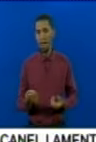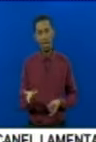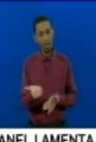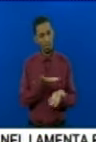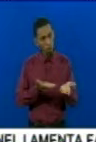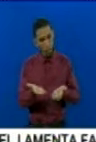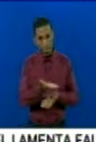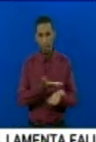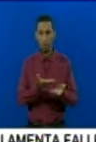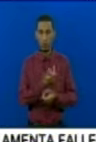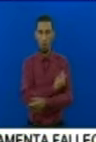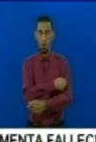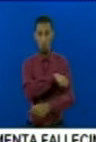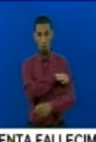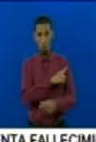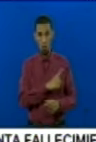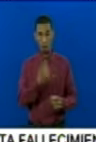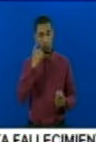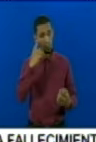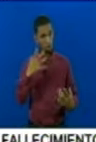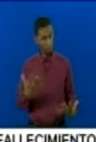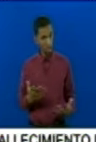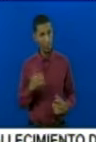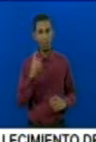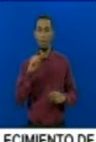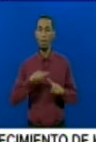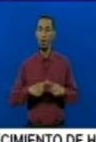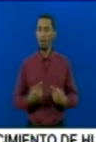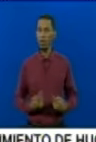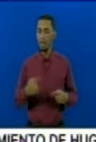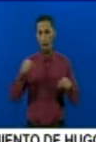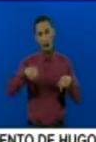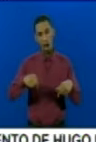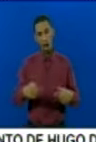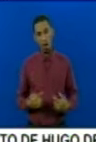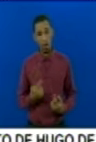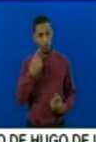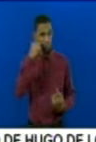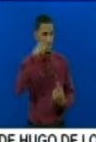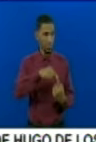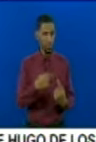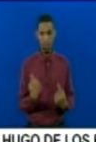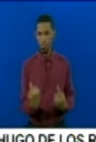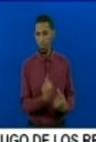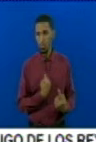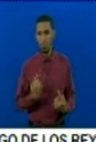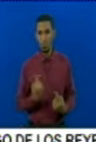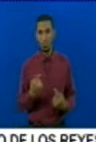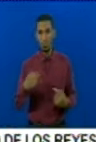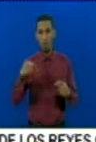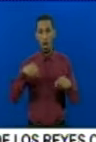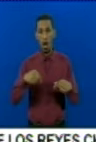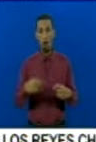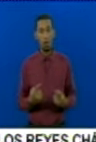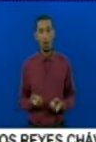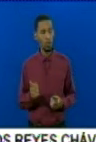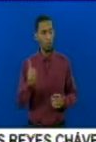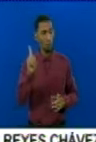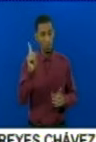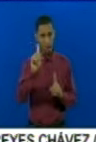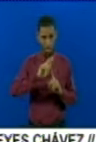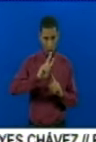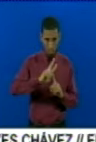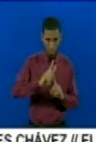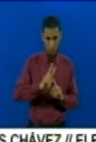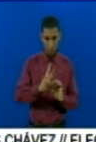permanente con la población efectivo en su esencia, ya que a través de la magia de la televisión y